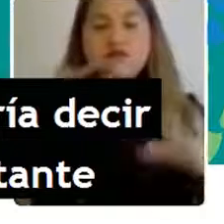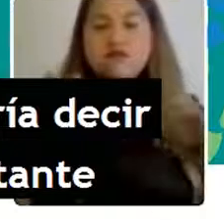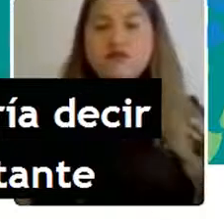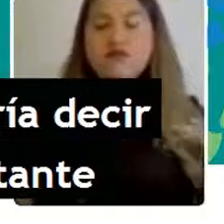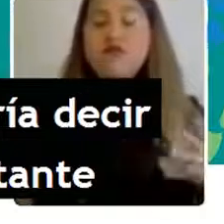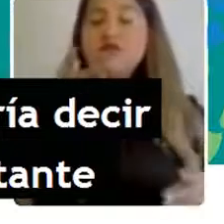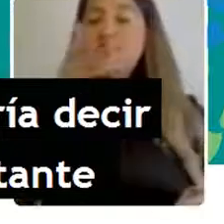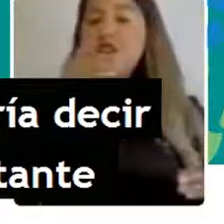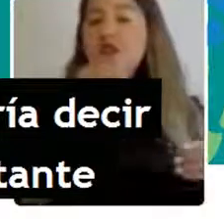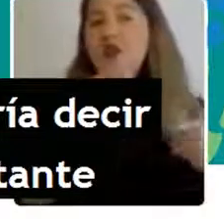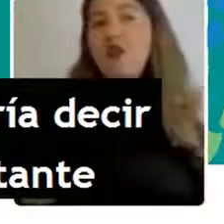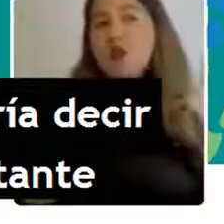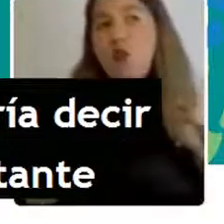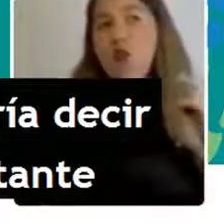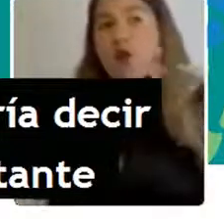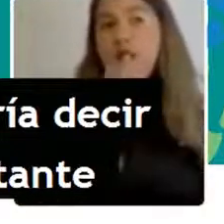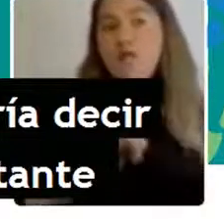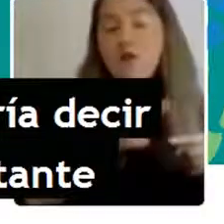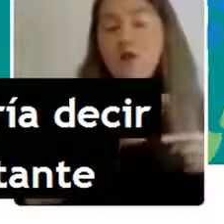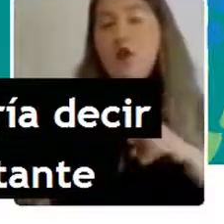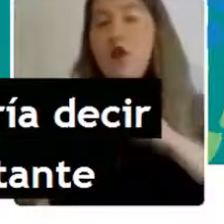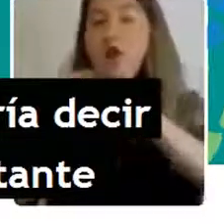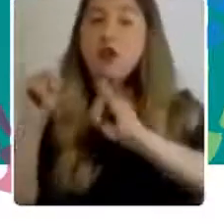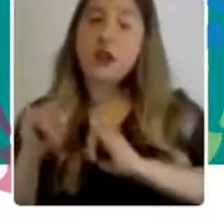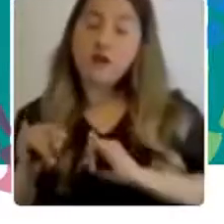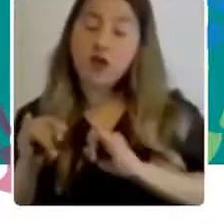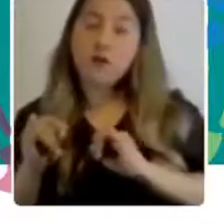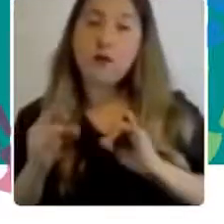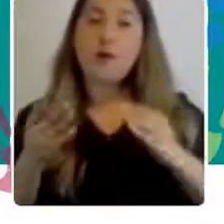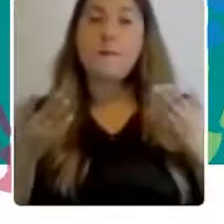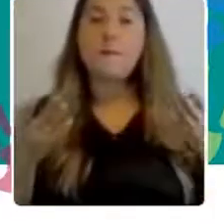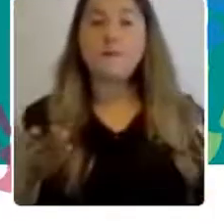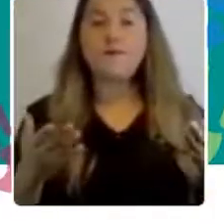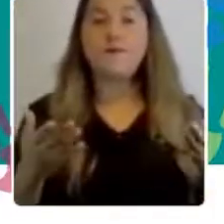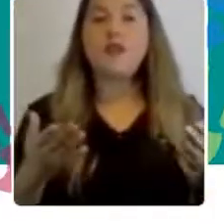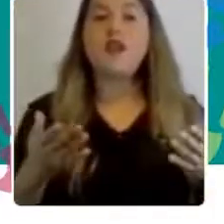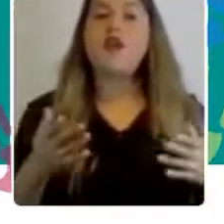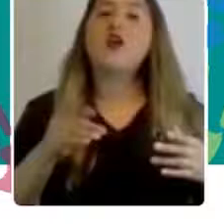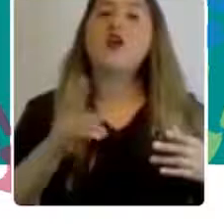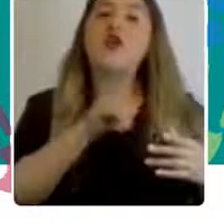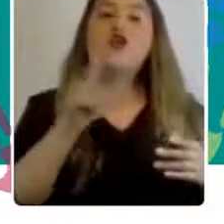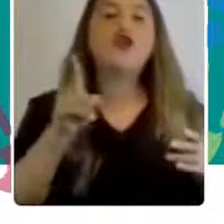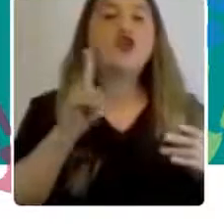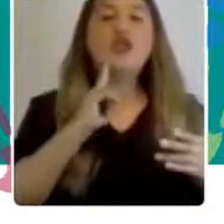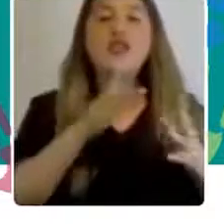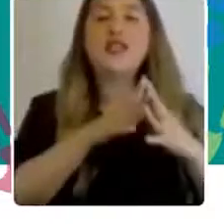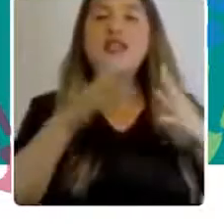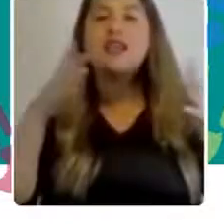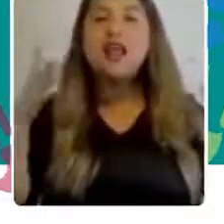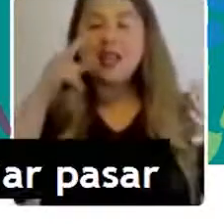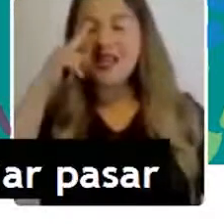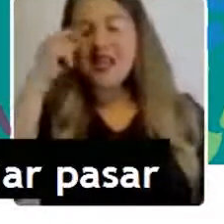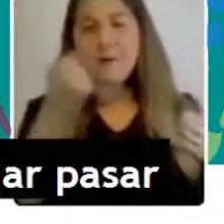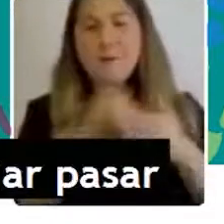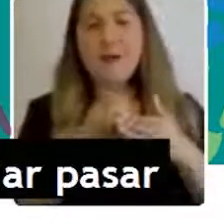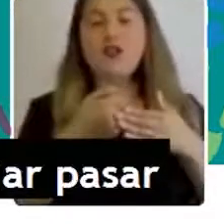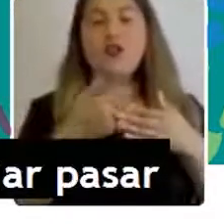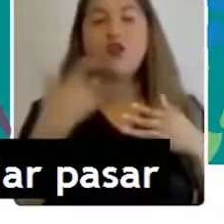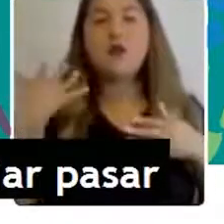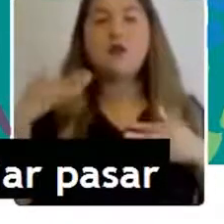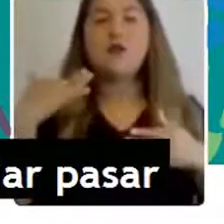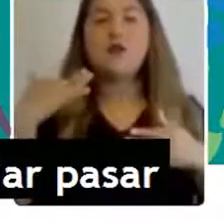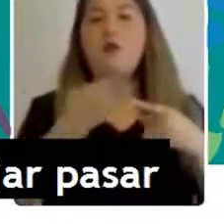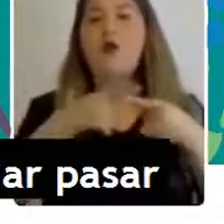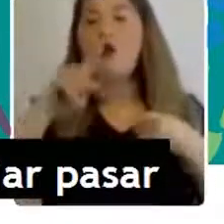podría decir que tampoco tiene un impacto tan importante versus otras estrategias. Otros